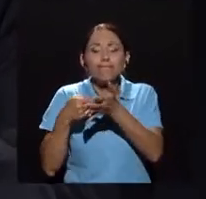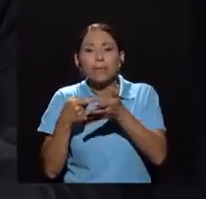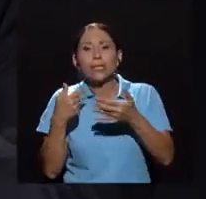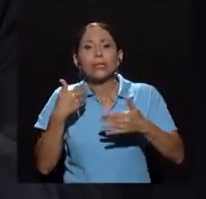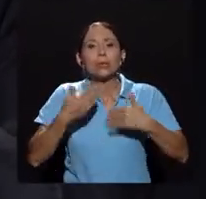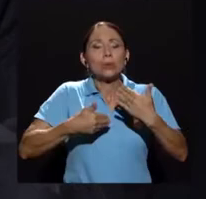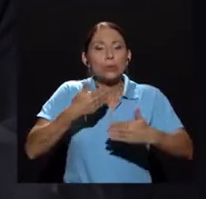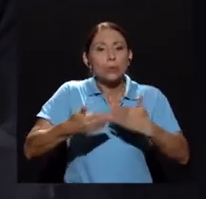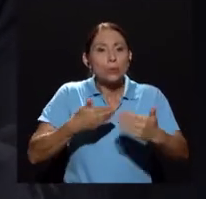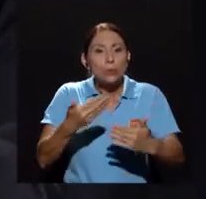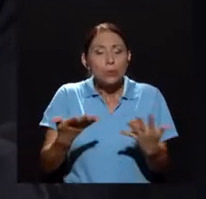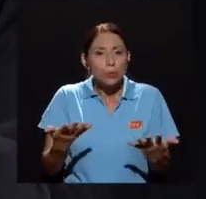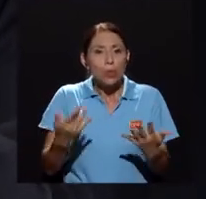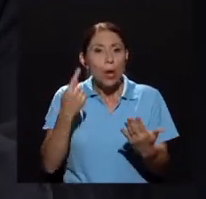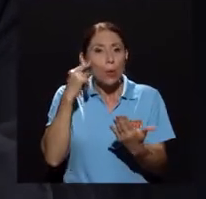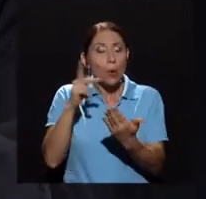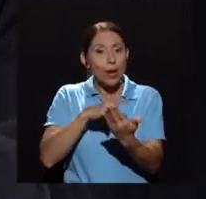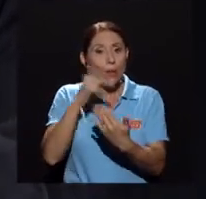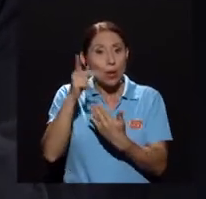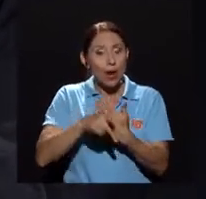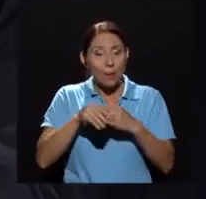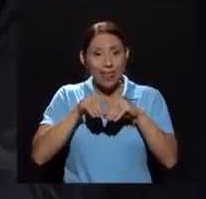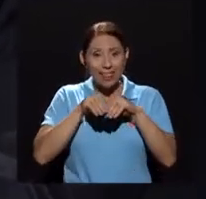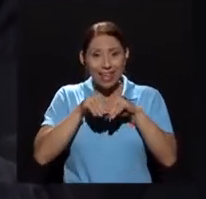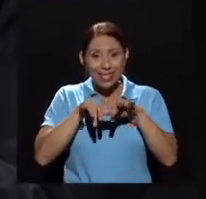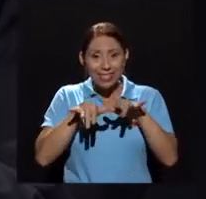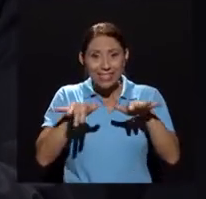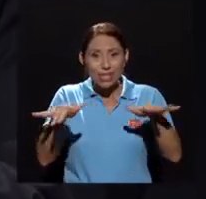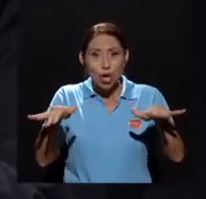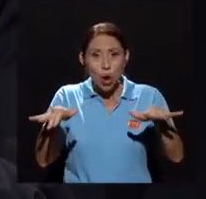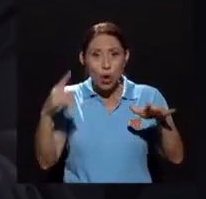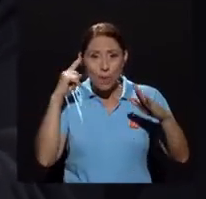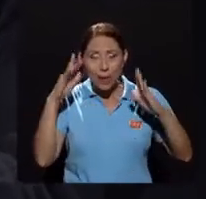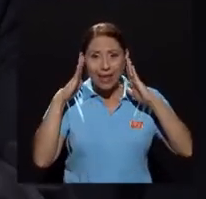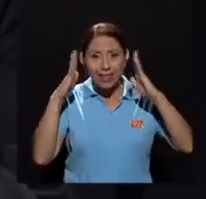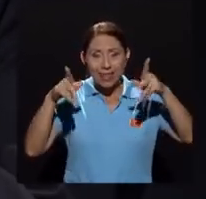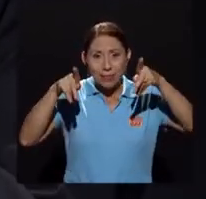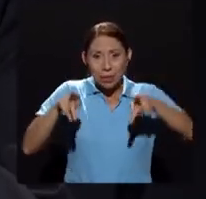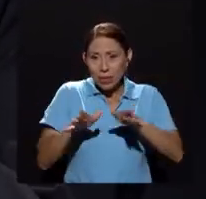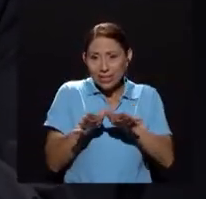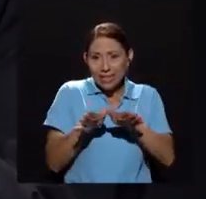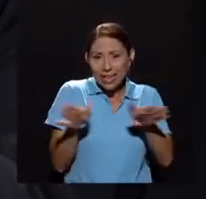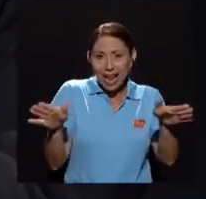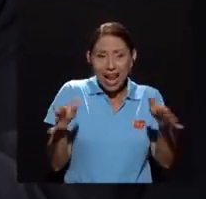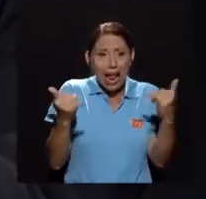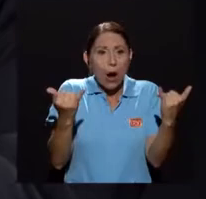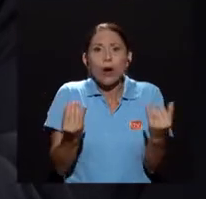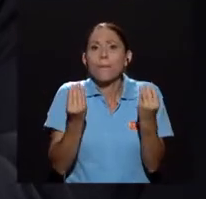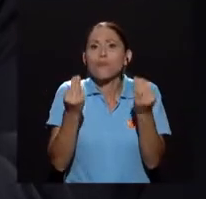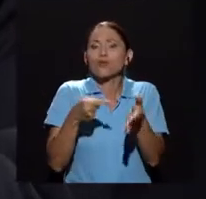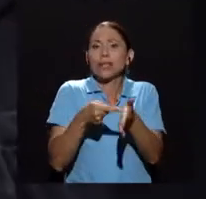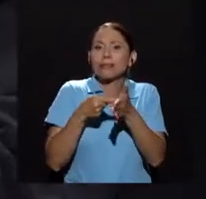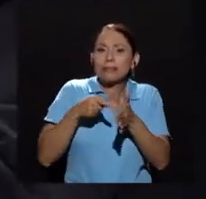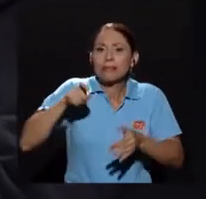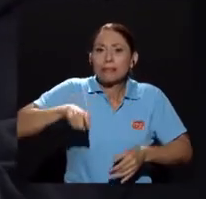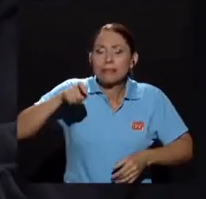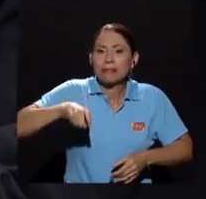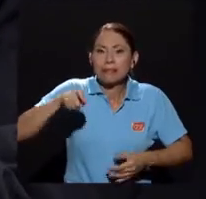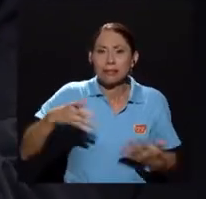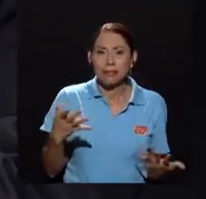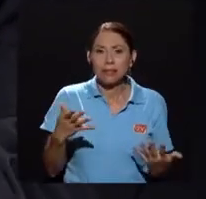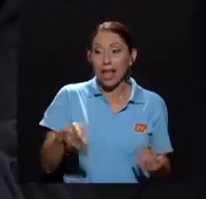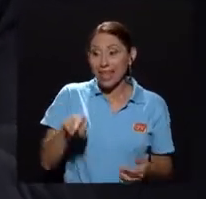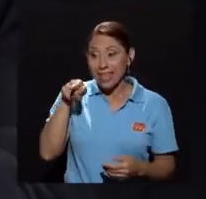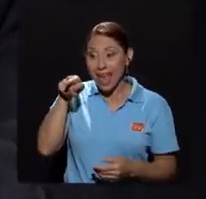por el programa de extensión de cobertura era tan grande que necesariamente aquel hospital